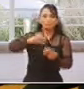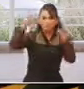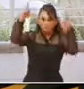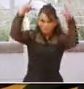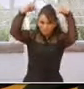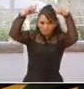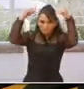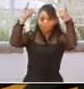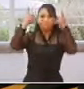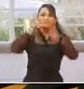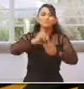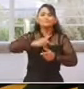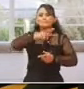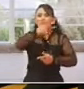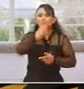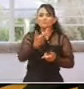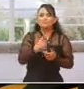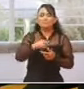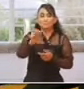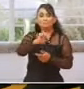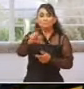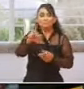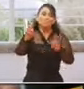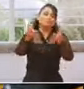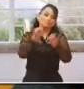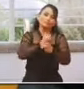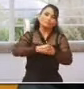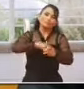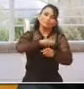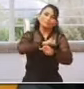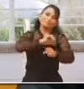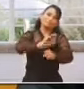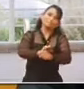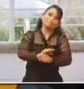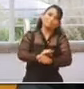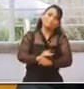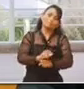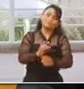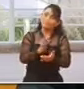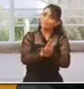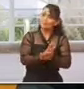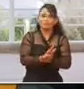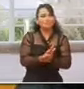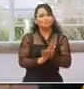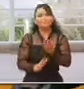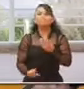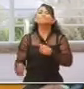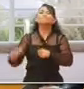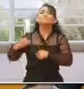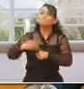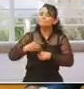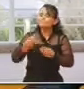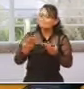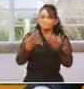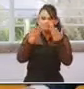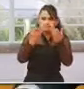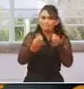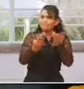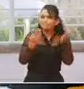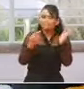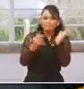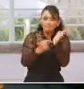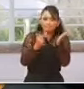de enfermeros, de profesionales en la materia de salud, sino que además pues dieron muestra en